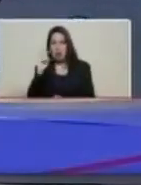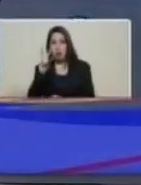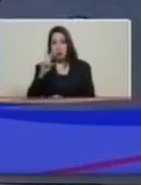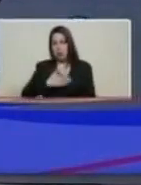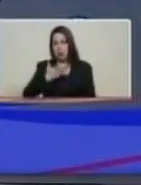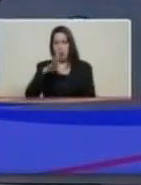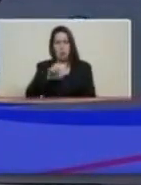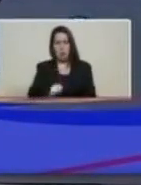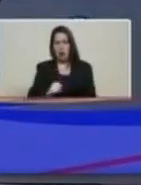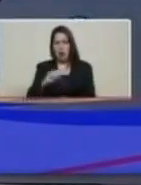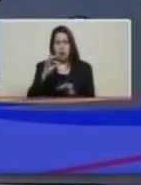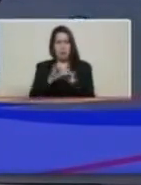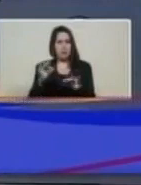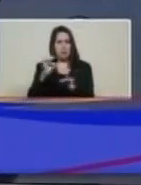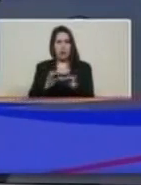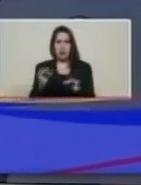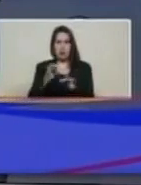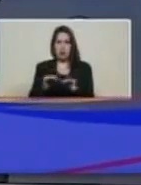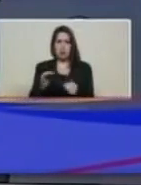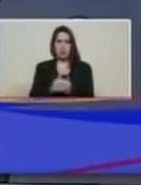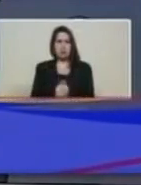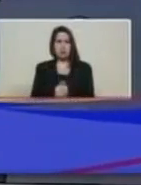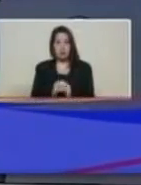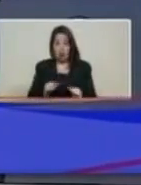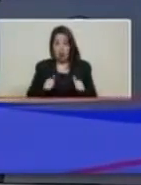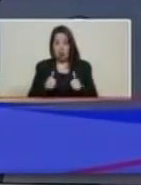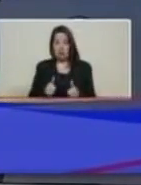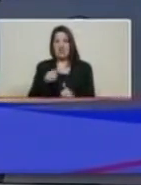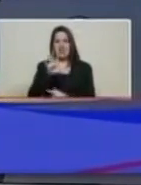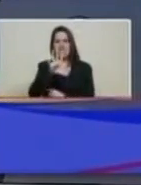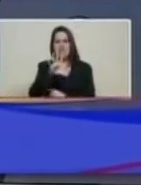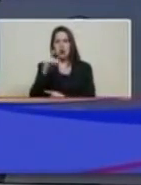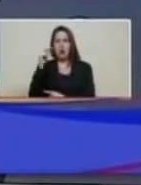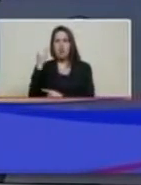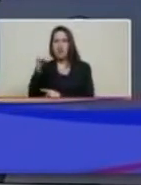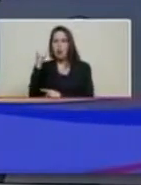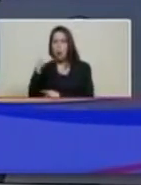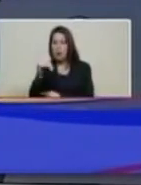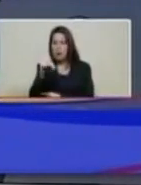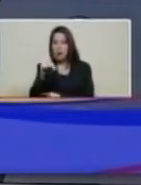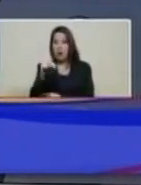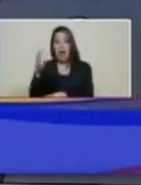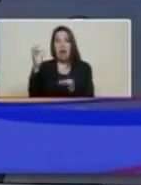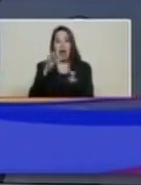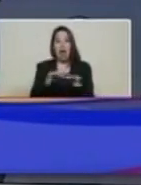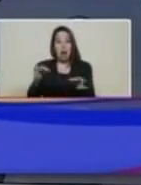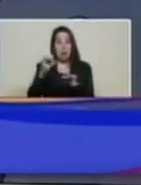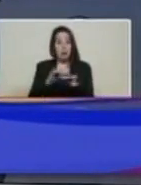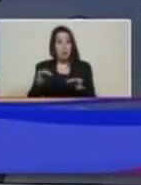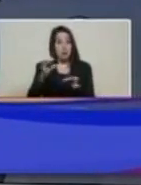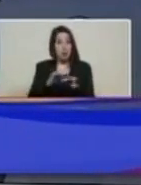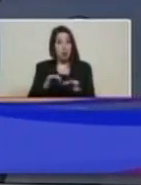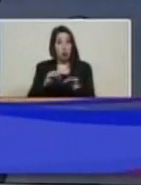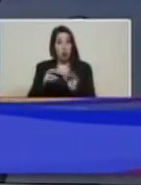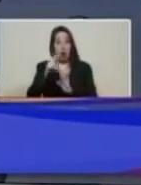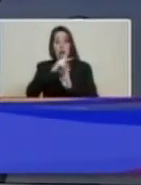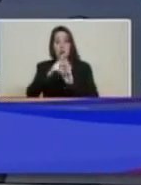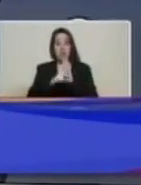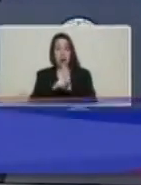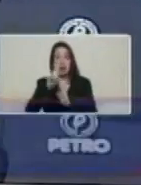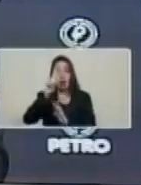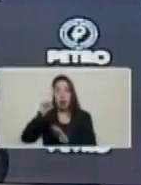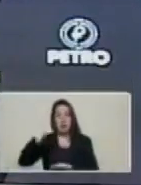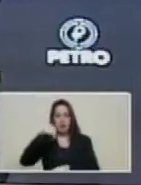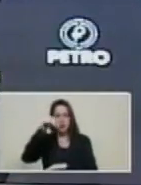Y a partir del 5 de noviembre, el petro en el plan nacional de desarrollo,